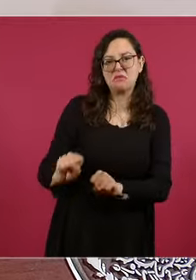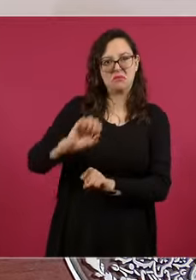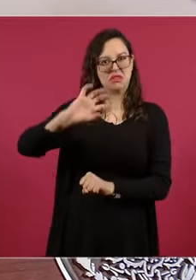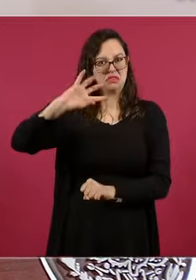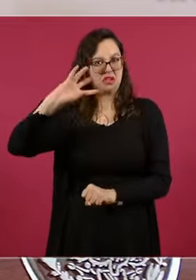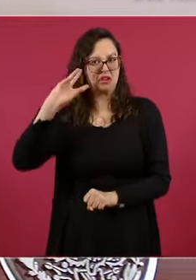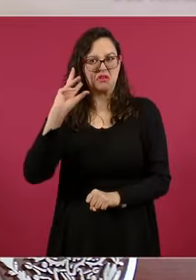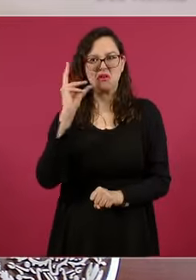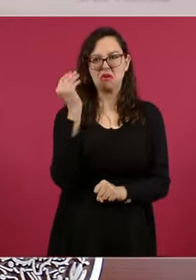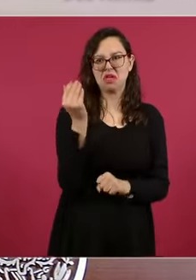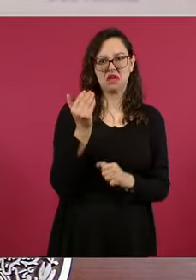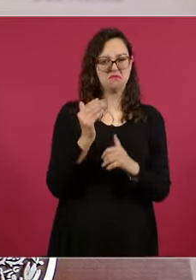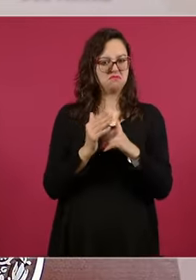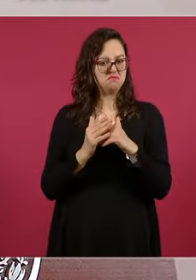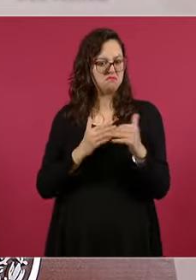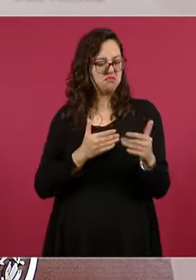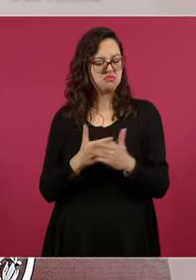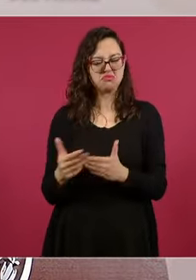en los ductos,